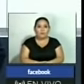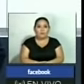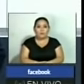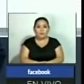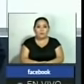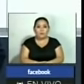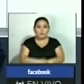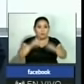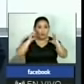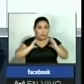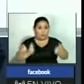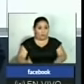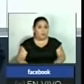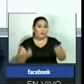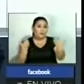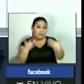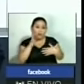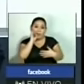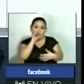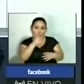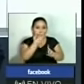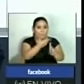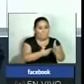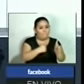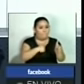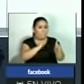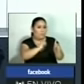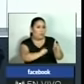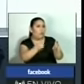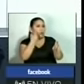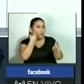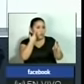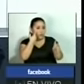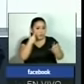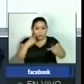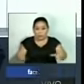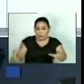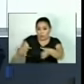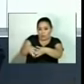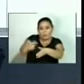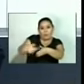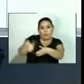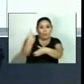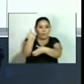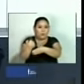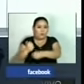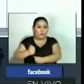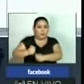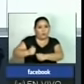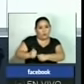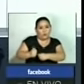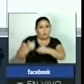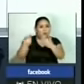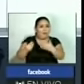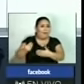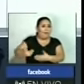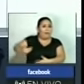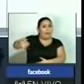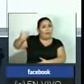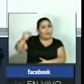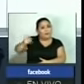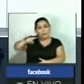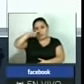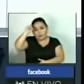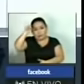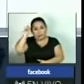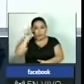Y el gobierno confirmó la primera muerte por COVID-19 dentro de las filas de la Fuerza Armada, un soldado que durante 25 años se dedicó